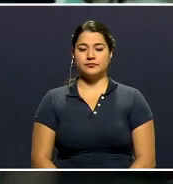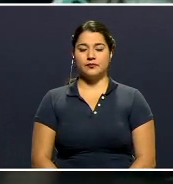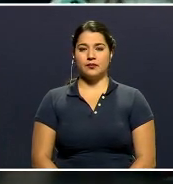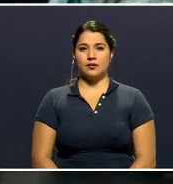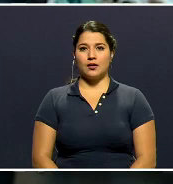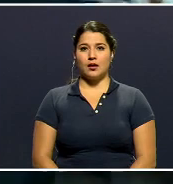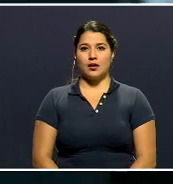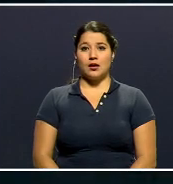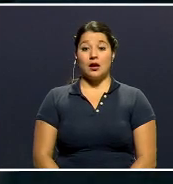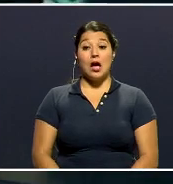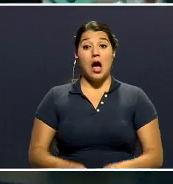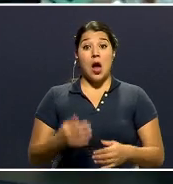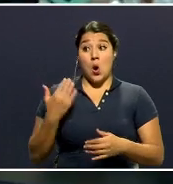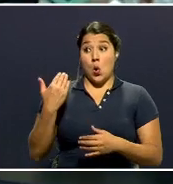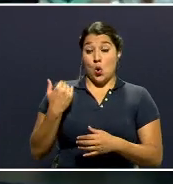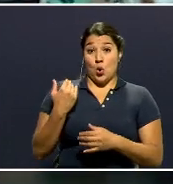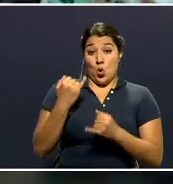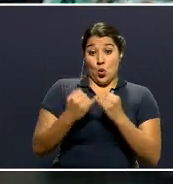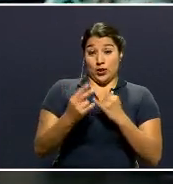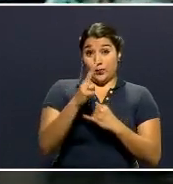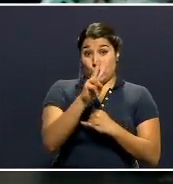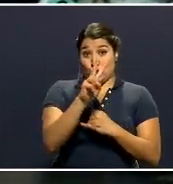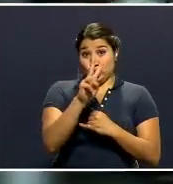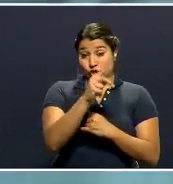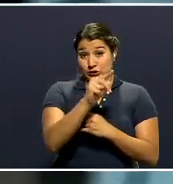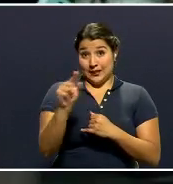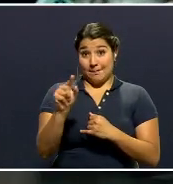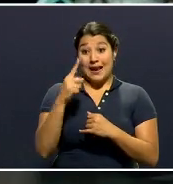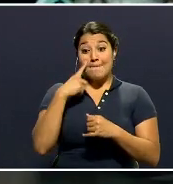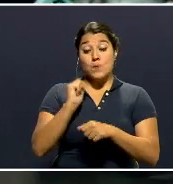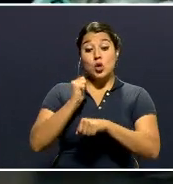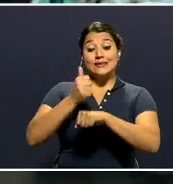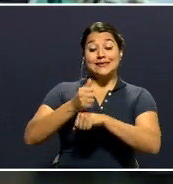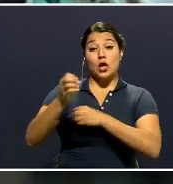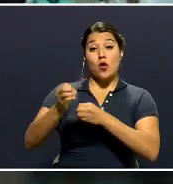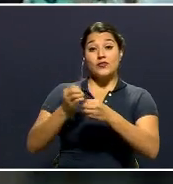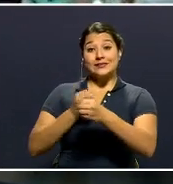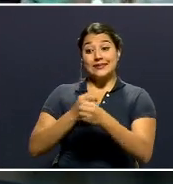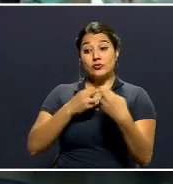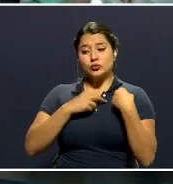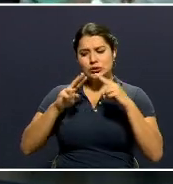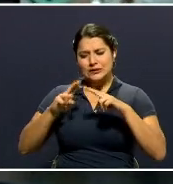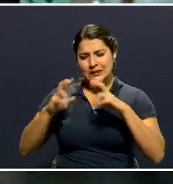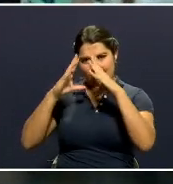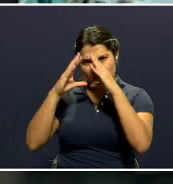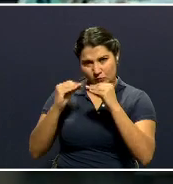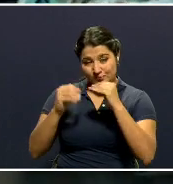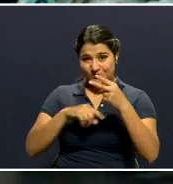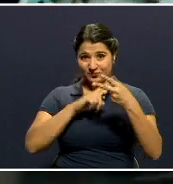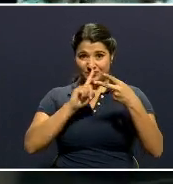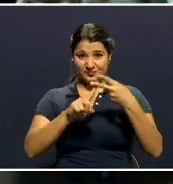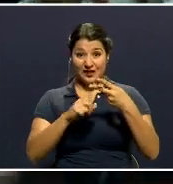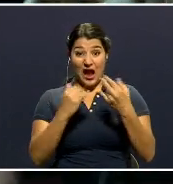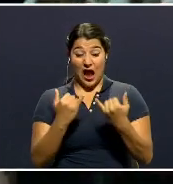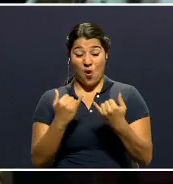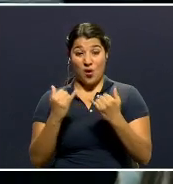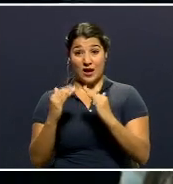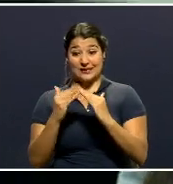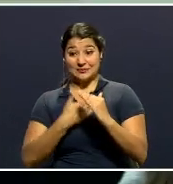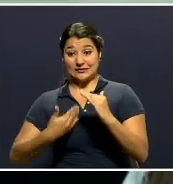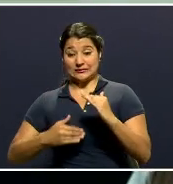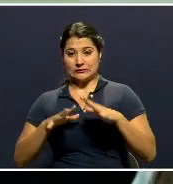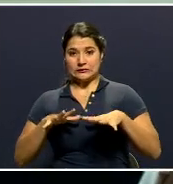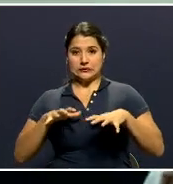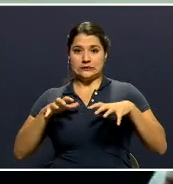Los cuestionamientos de las últimas 2 semanas en torno a la unidad presidencial de análisis de datos y la tensa relación con la Asamblea Legislativa fueron